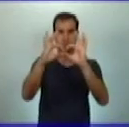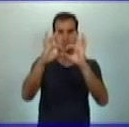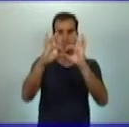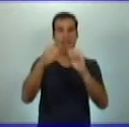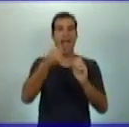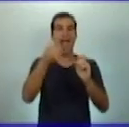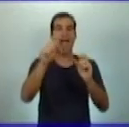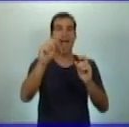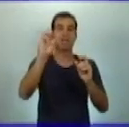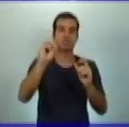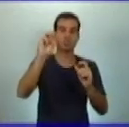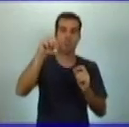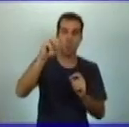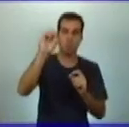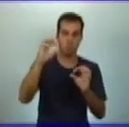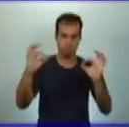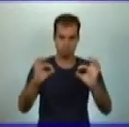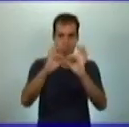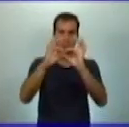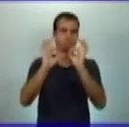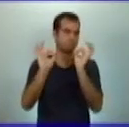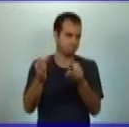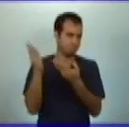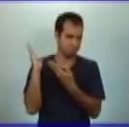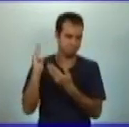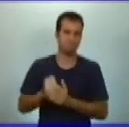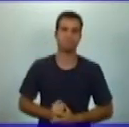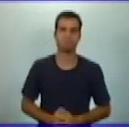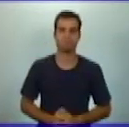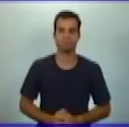molécula de dioxígeno.